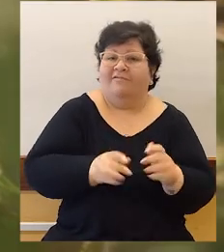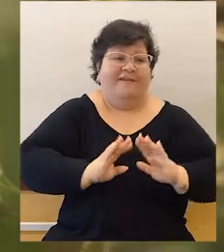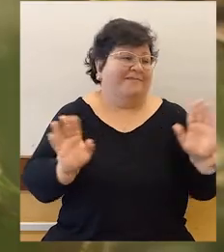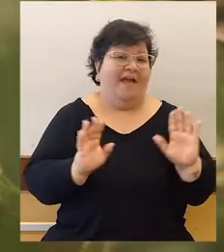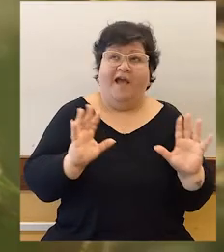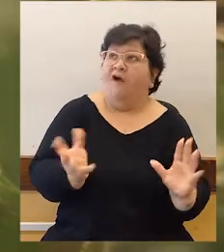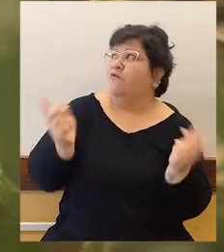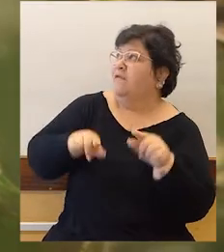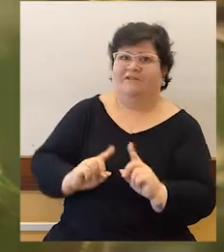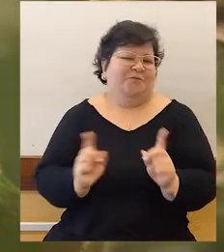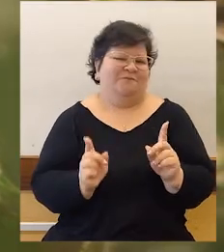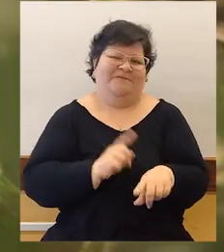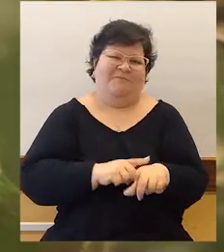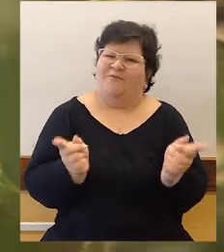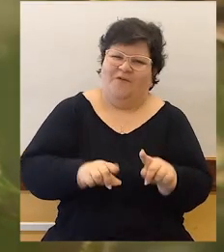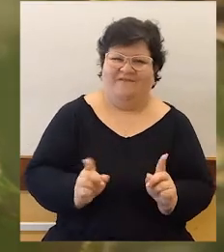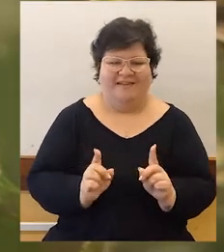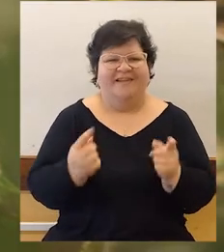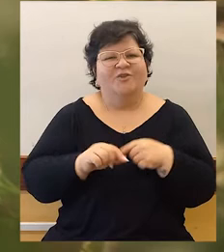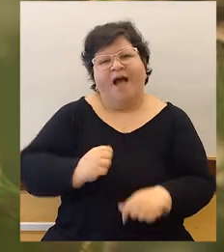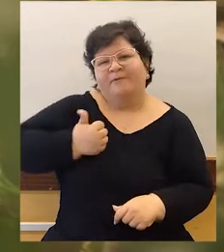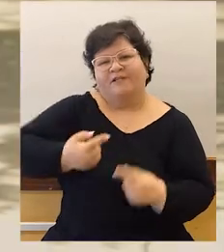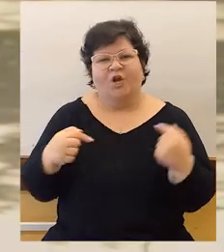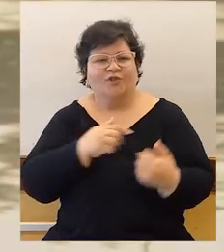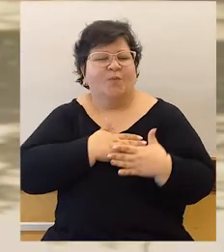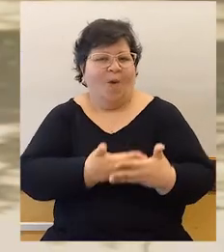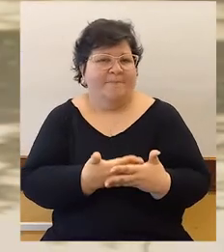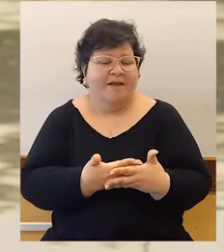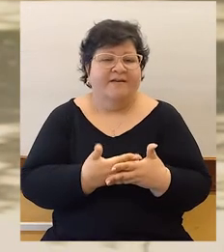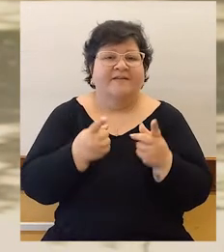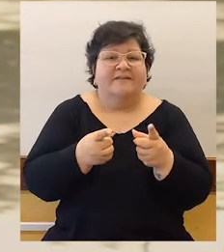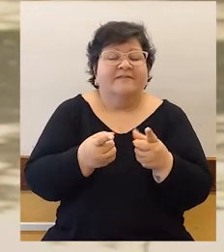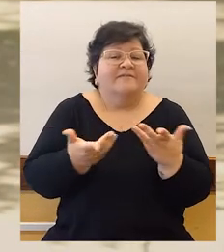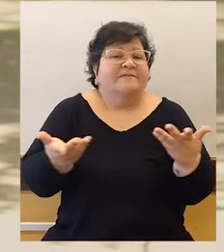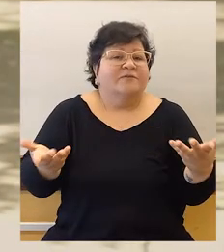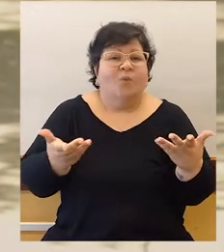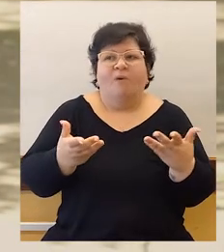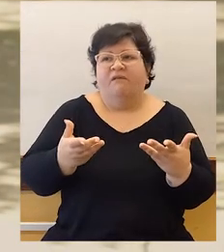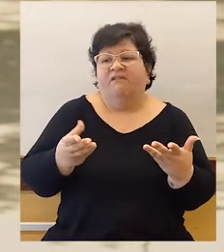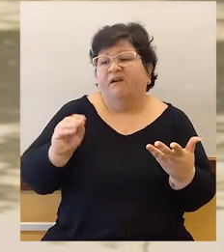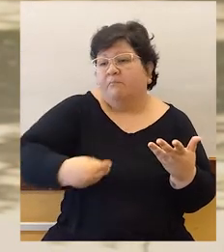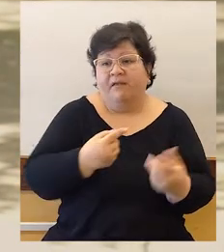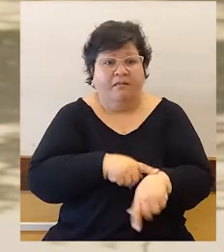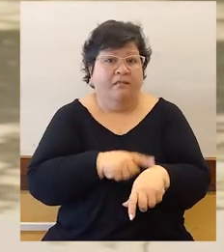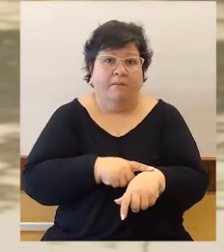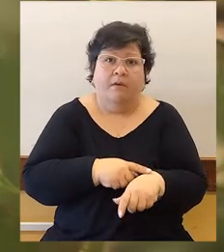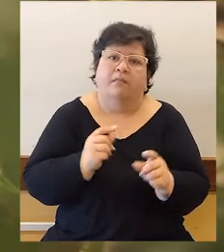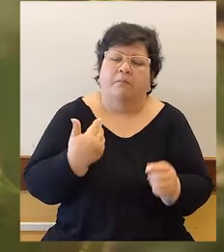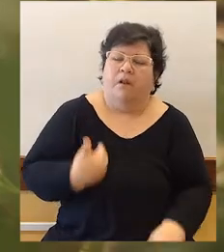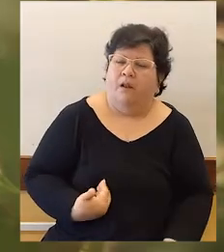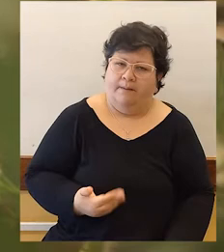puede recuperar, entonces hay que aprovecharlo y hacer las cosas que uno ama, ¿no? Porque si lo desperdicia, después se lo va a